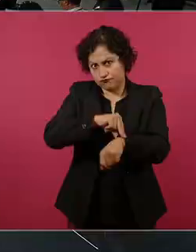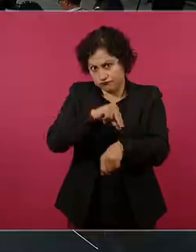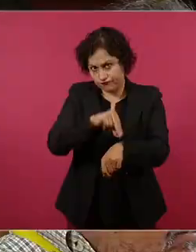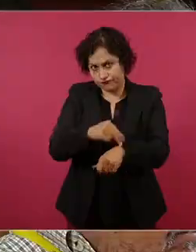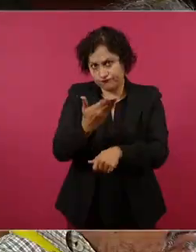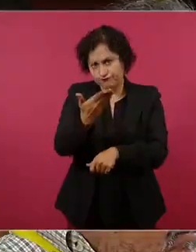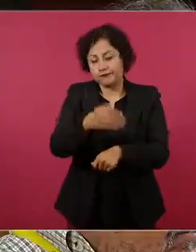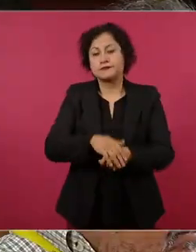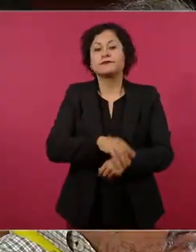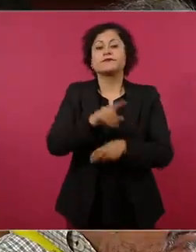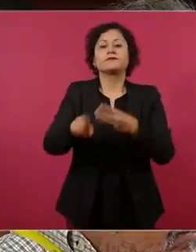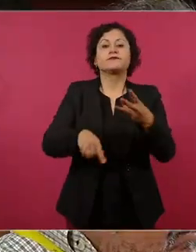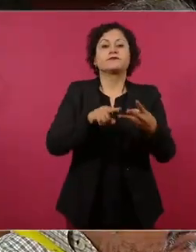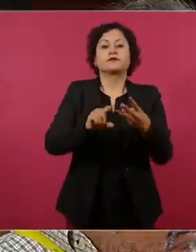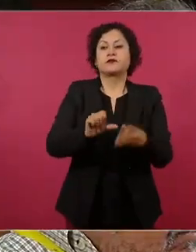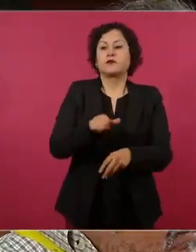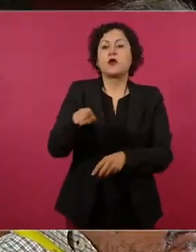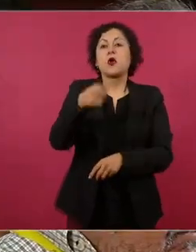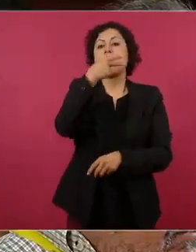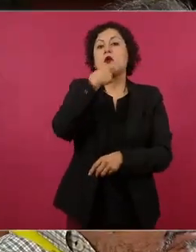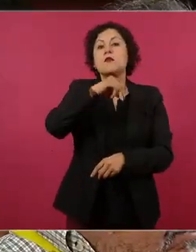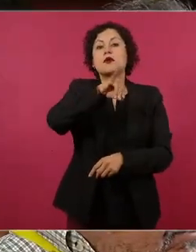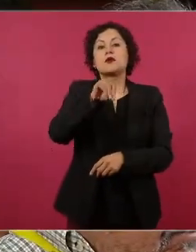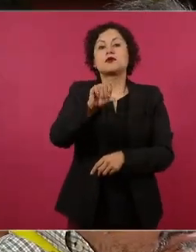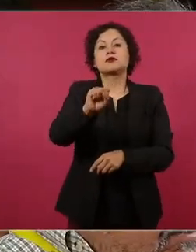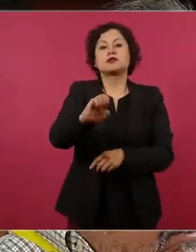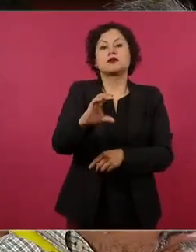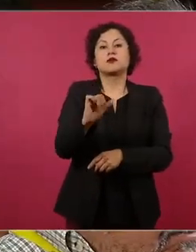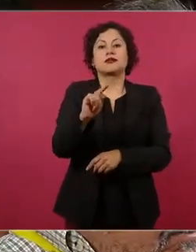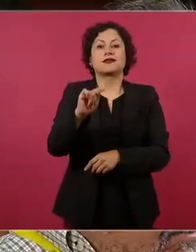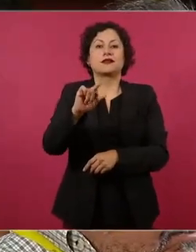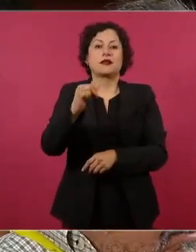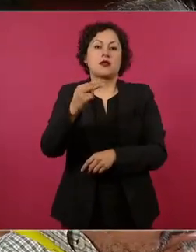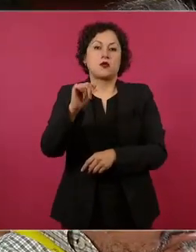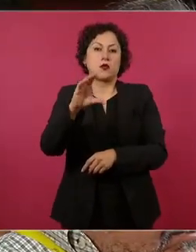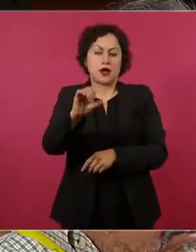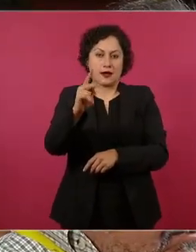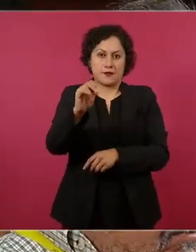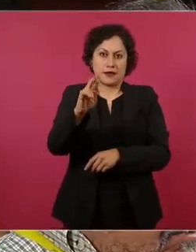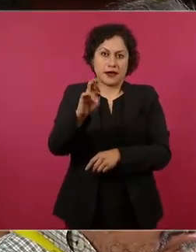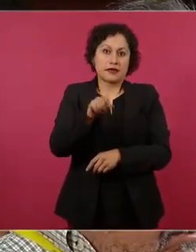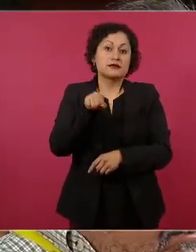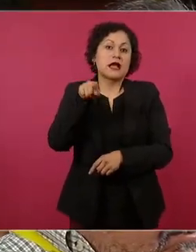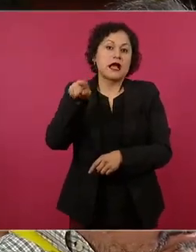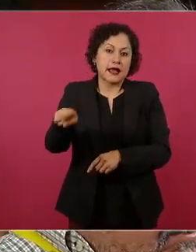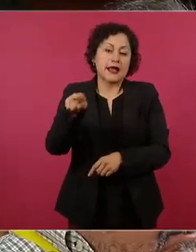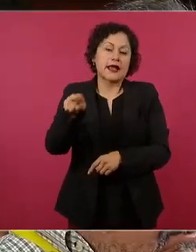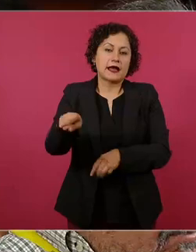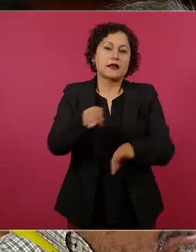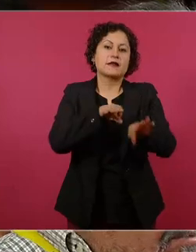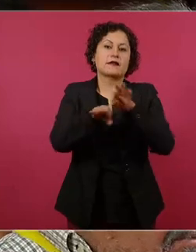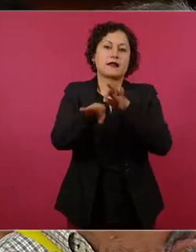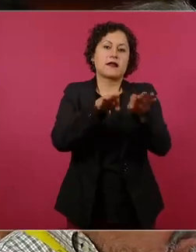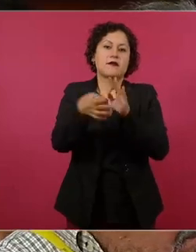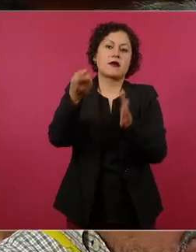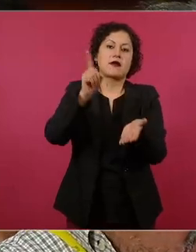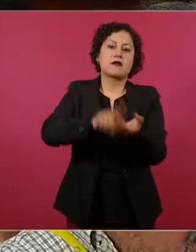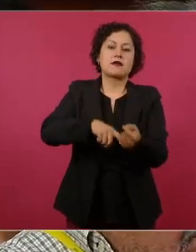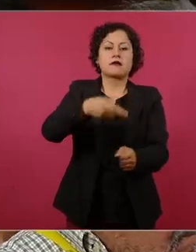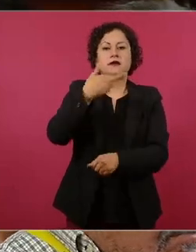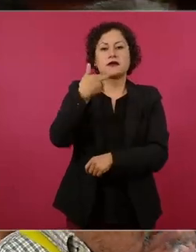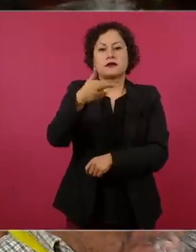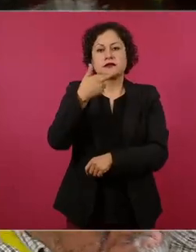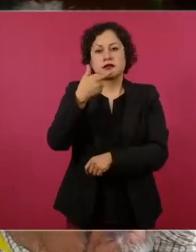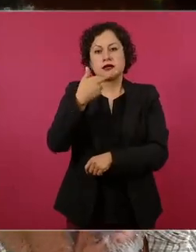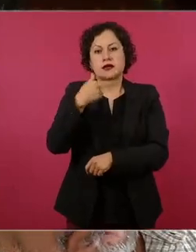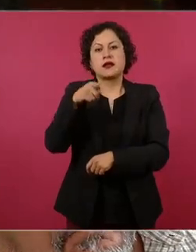el señor José Cuitlagua Pérez enfrenta un problema legal, es empleado él en un restaurante de mariscos